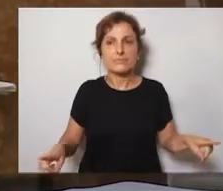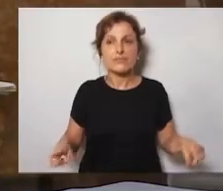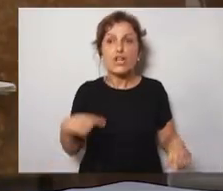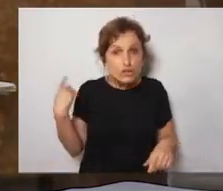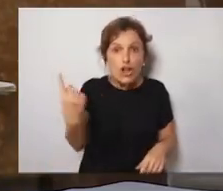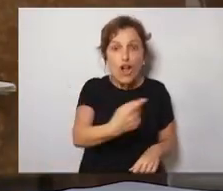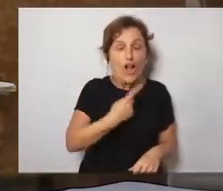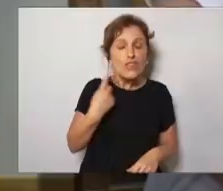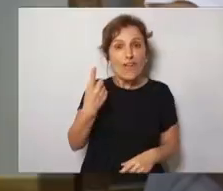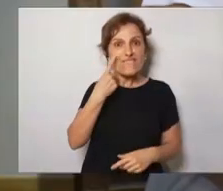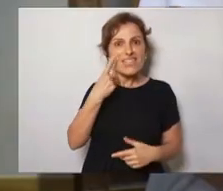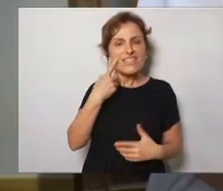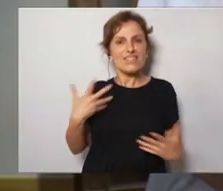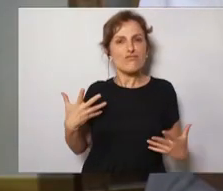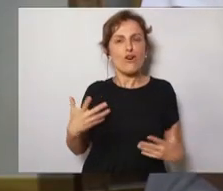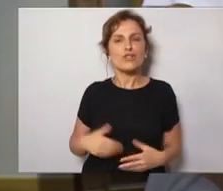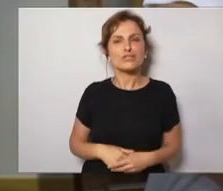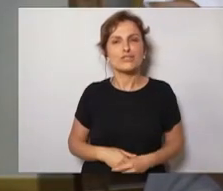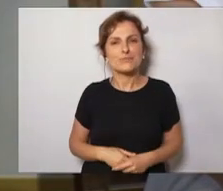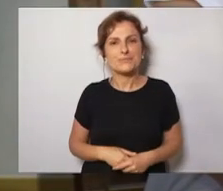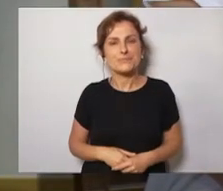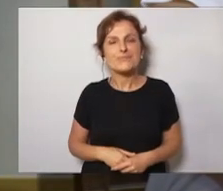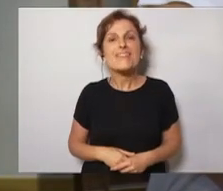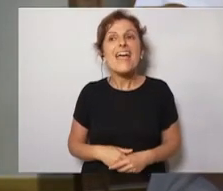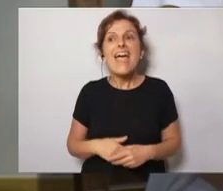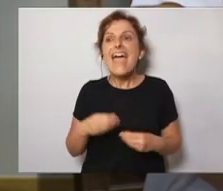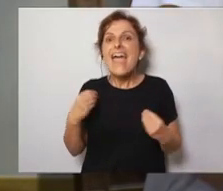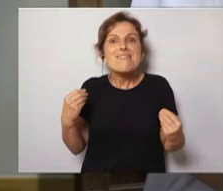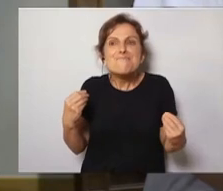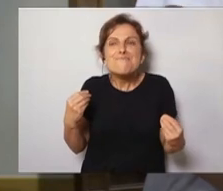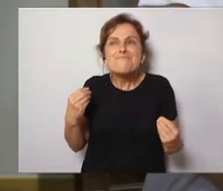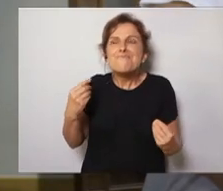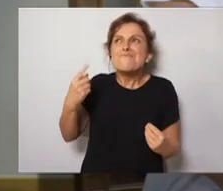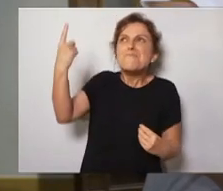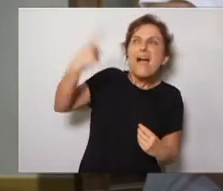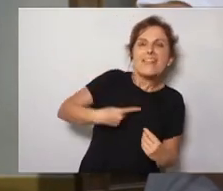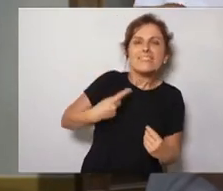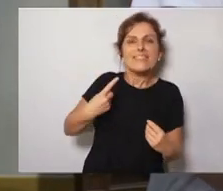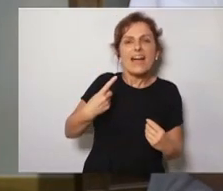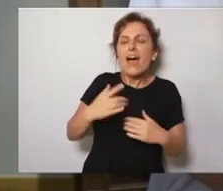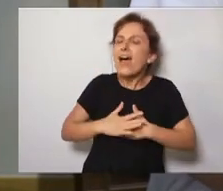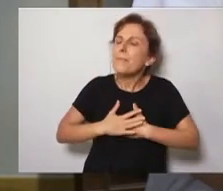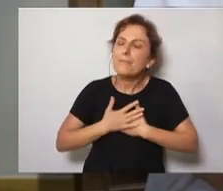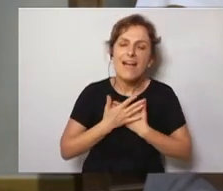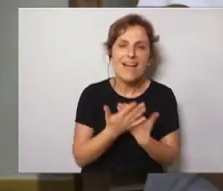y estamos vivos y vivir amar el metro